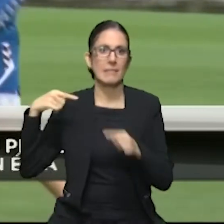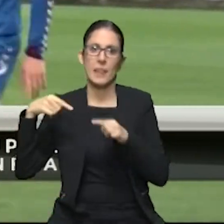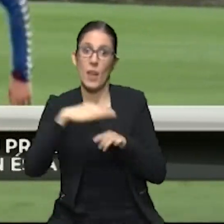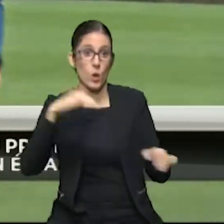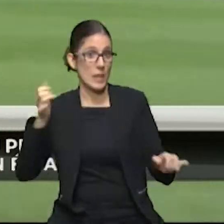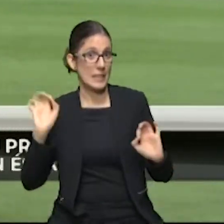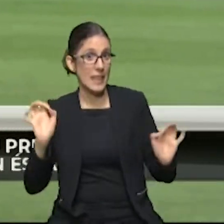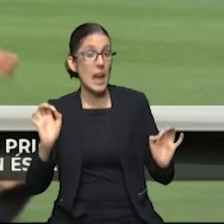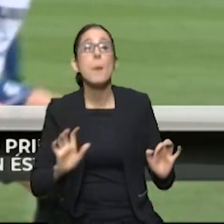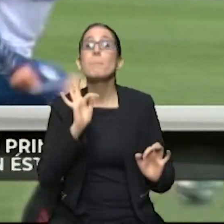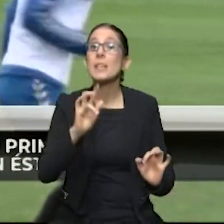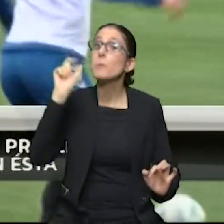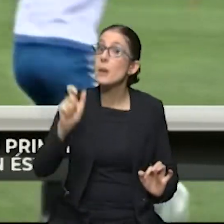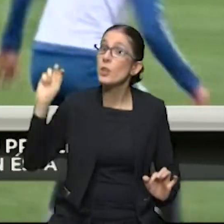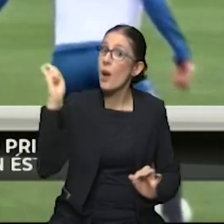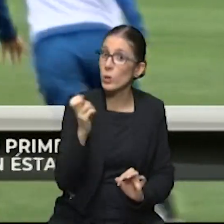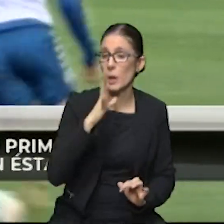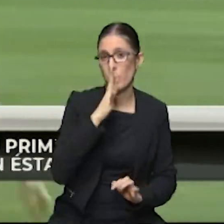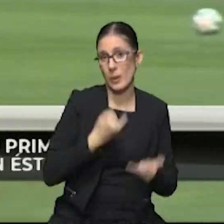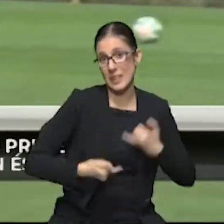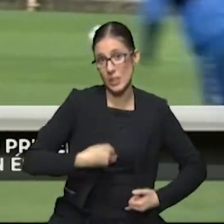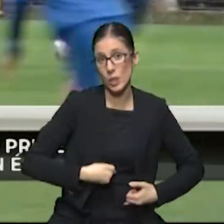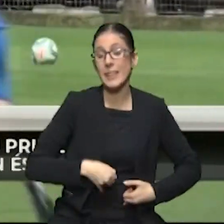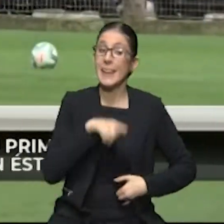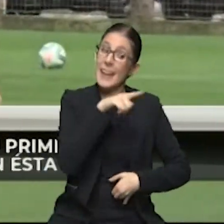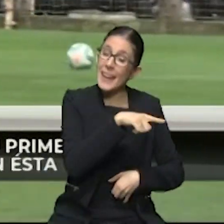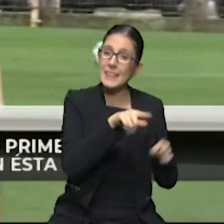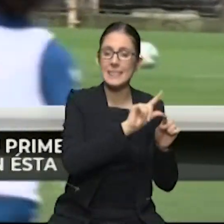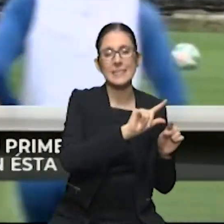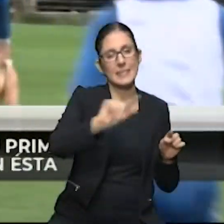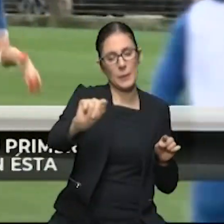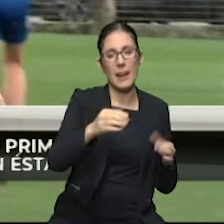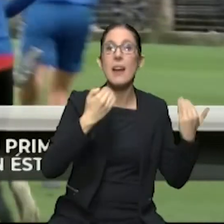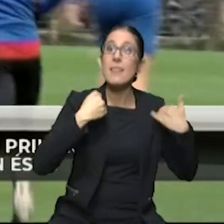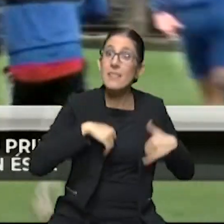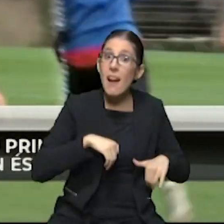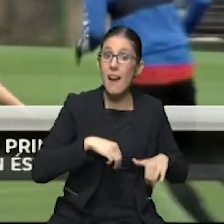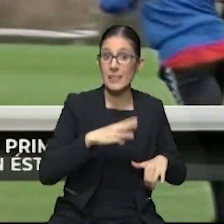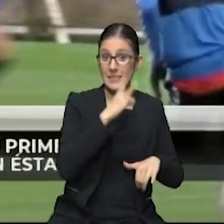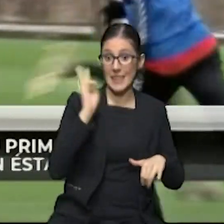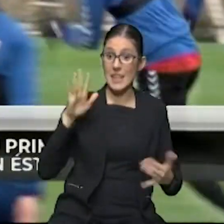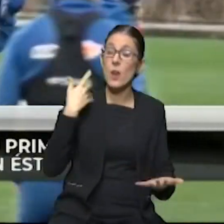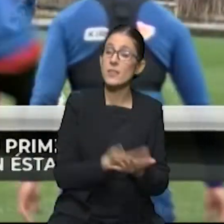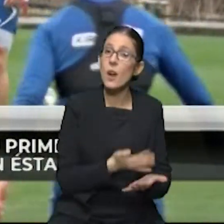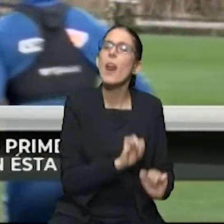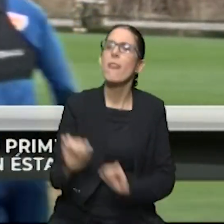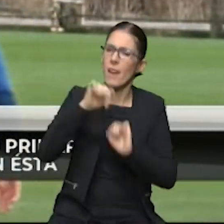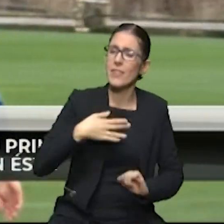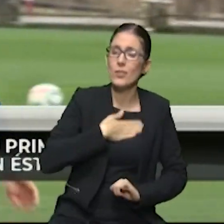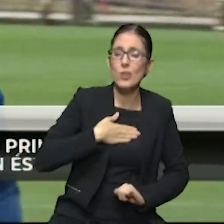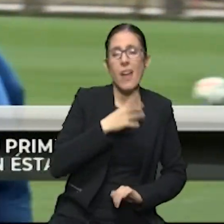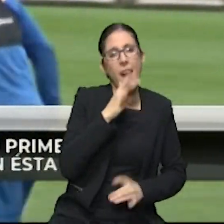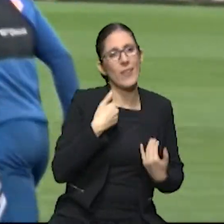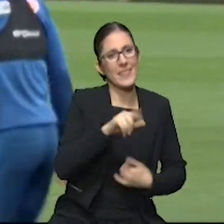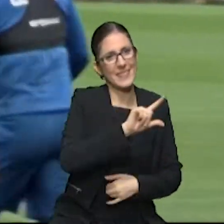la lesión de Nacho Vidal, se marchará libre después de defender la elástica rojilla durante las tres últimas temporadas. Así lo reconocía Arrasate